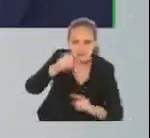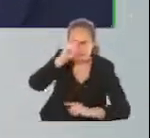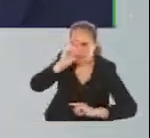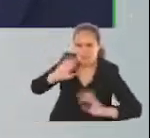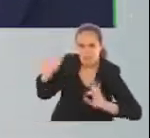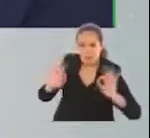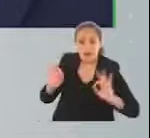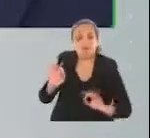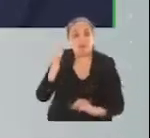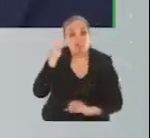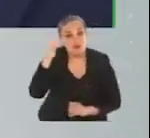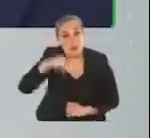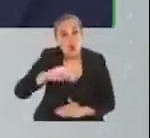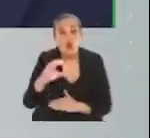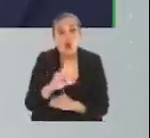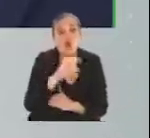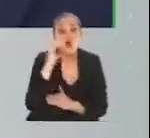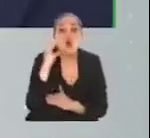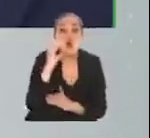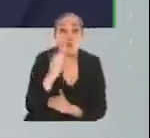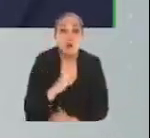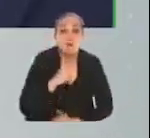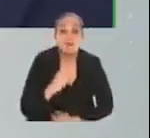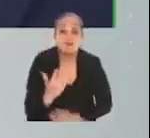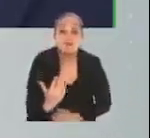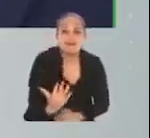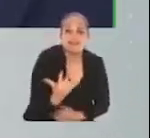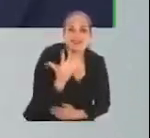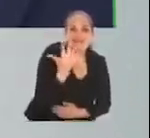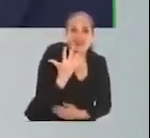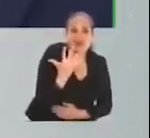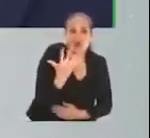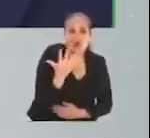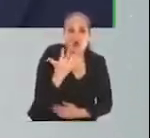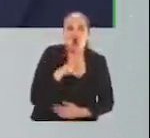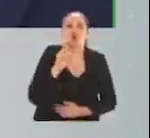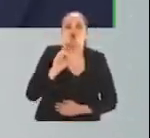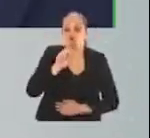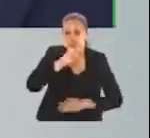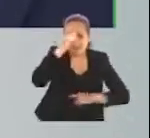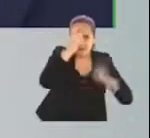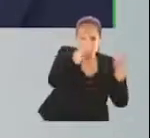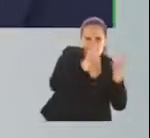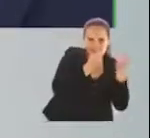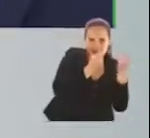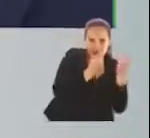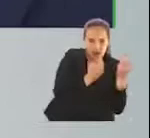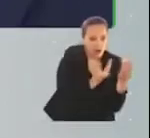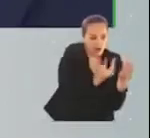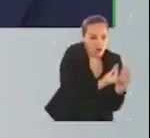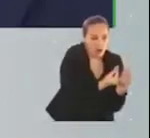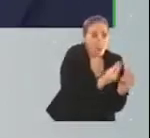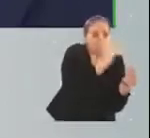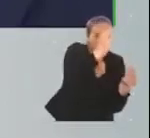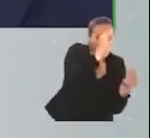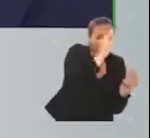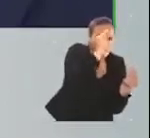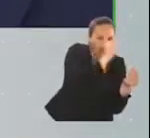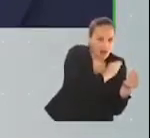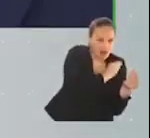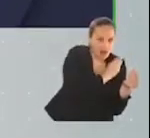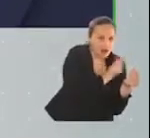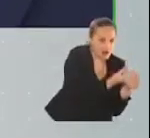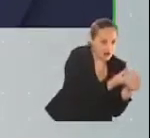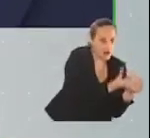que en colombia hay cinco grandes operaciones político militares donde la fiscalidad general de la nación además acompaña en el